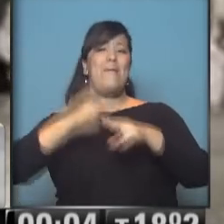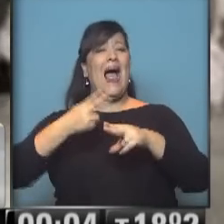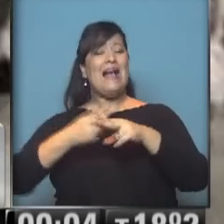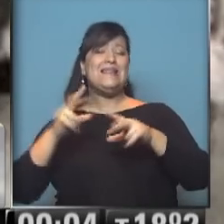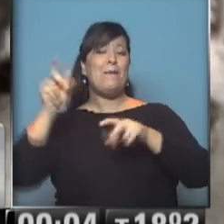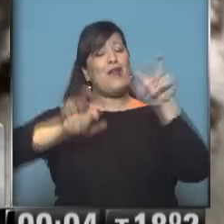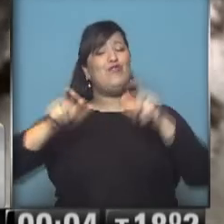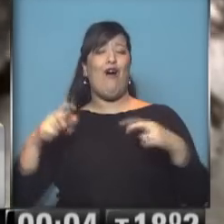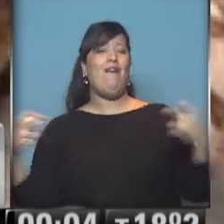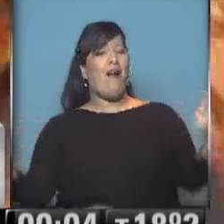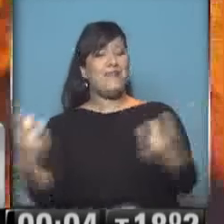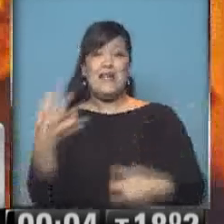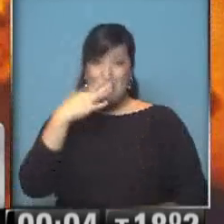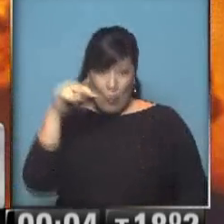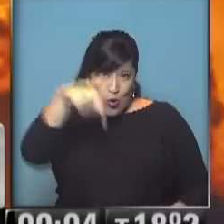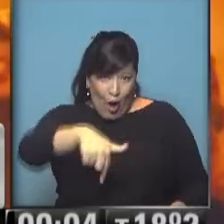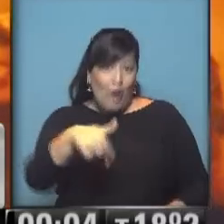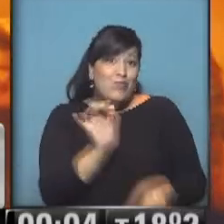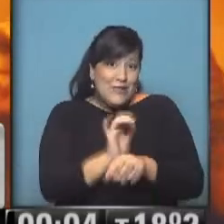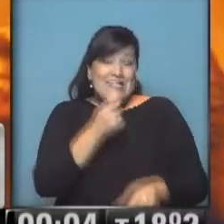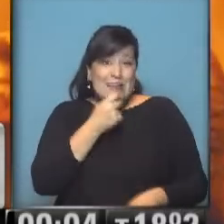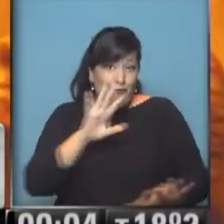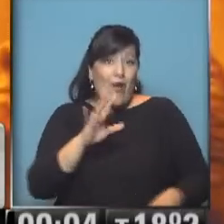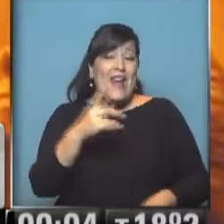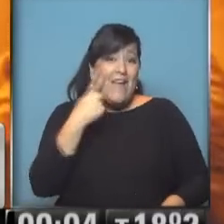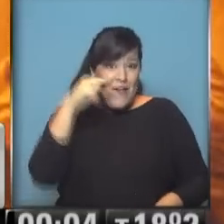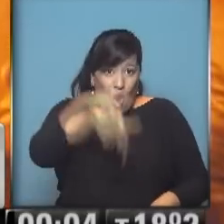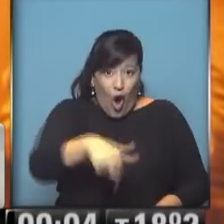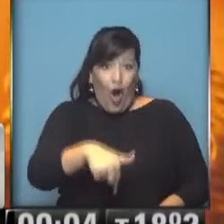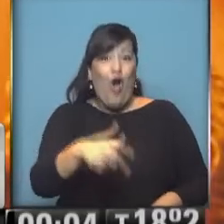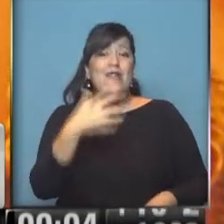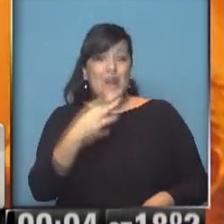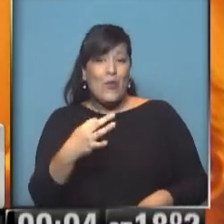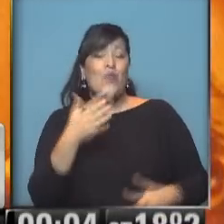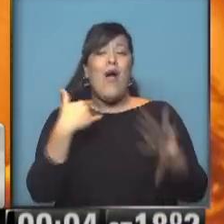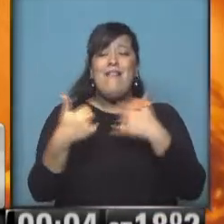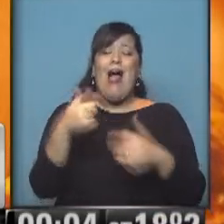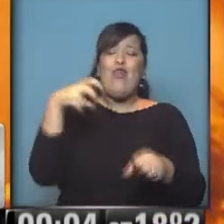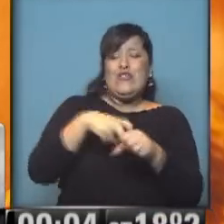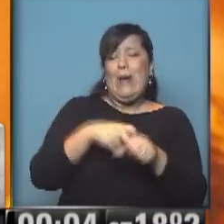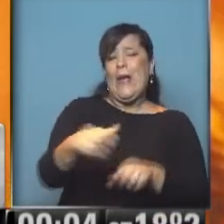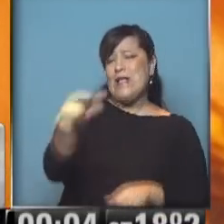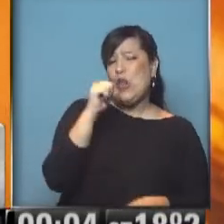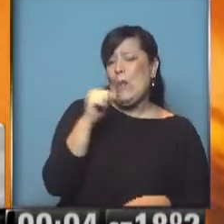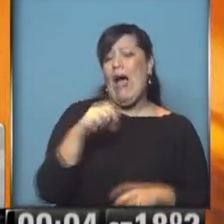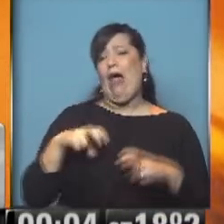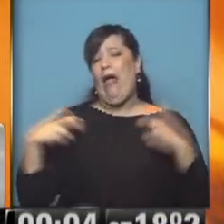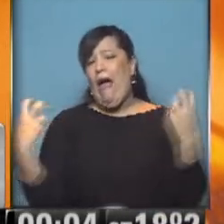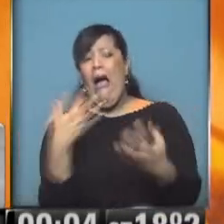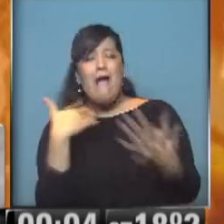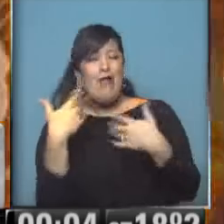Y seguramente estaría hoy en una plaza hablando con un par de locos ahí, ¿viste? Tomando una birra, no sé, y hablando de la